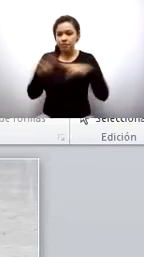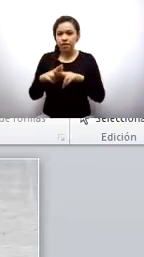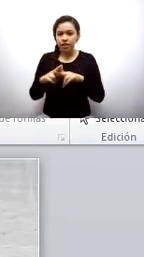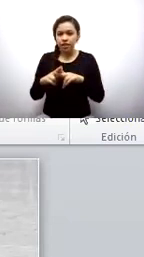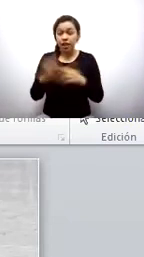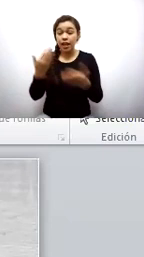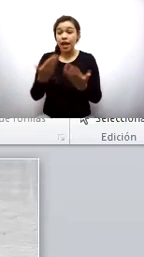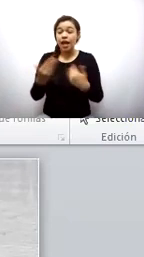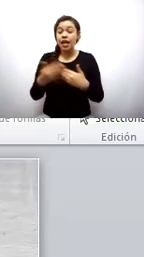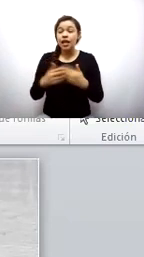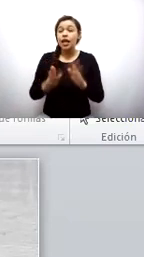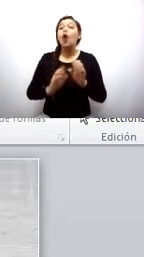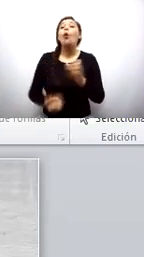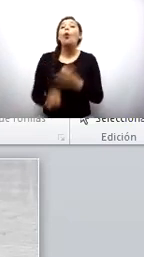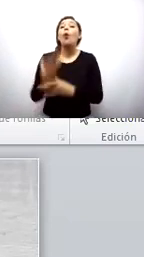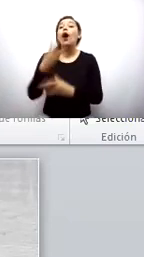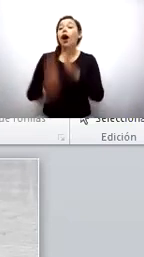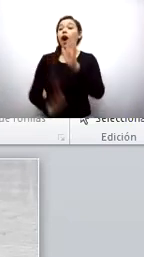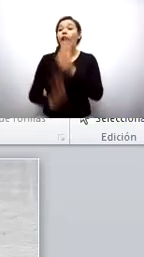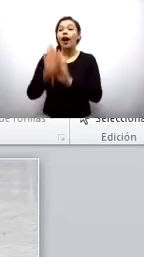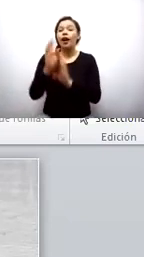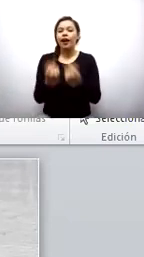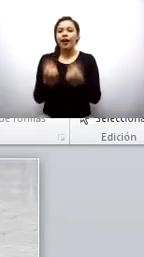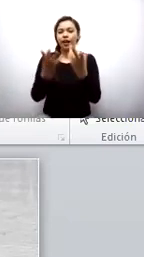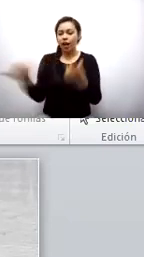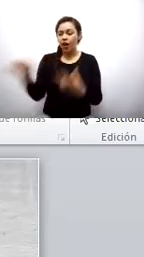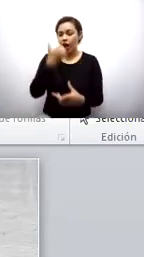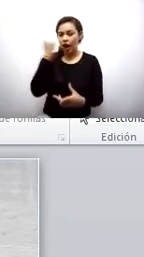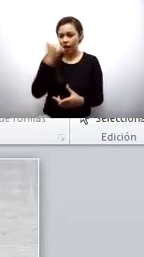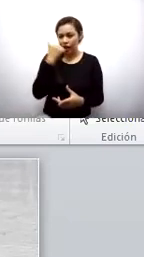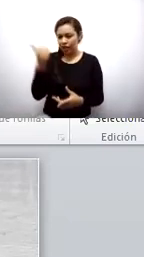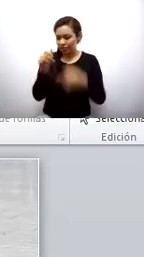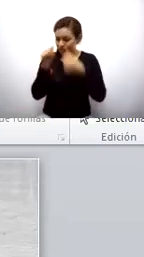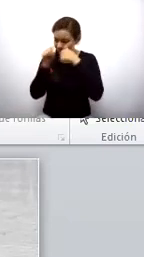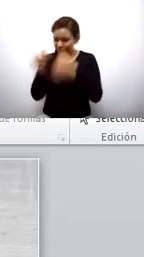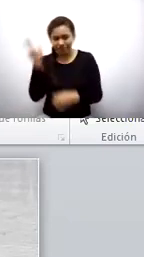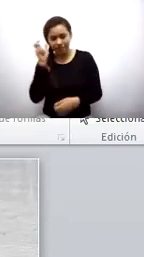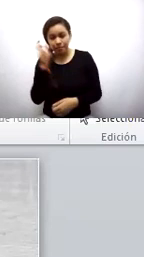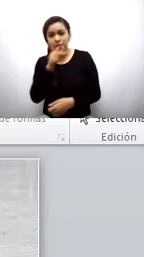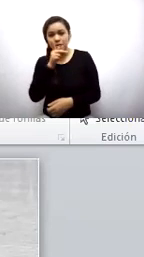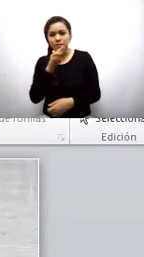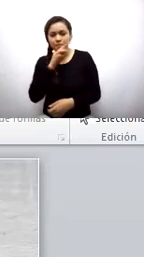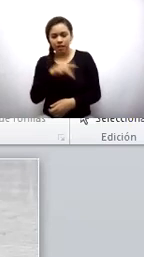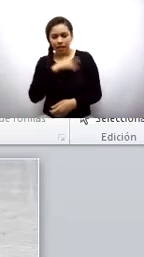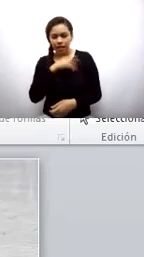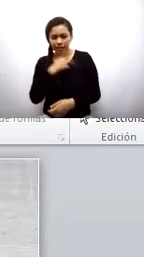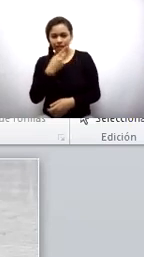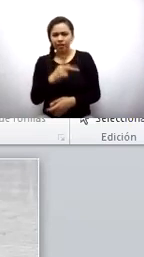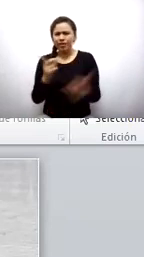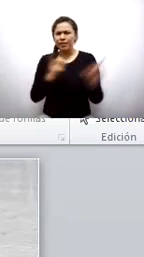respecto. ¿Qué es lo que hemos escuchado de nuestros alumnos? ¿Cómo se sienten los papás? ¿Cuáles son las